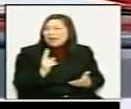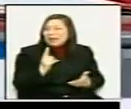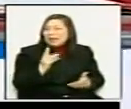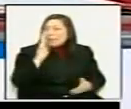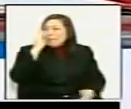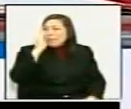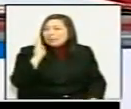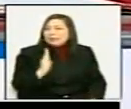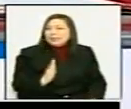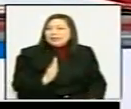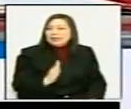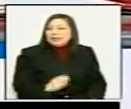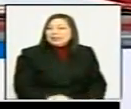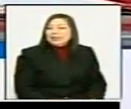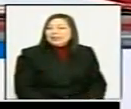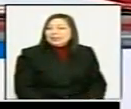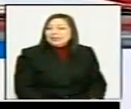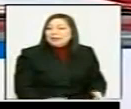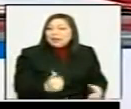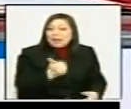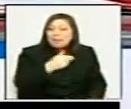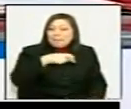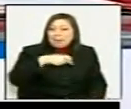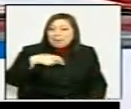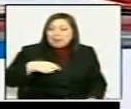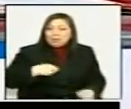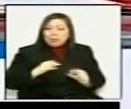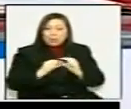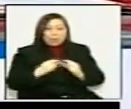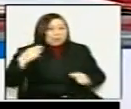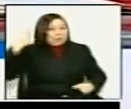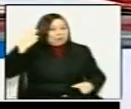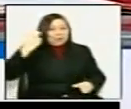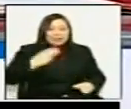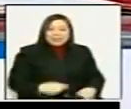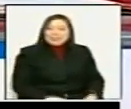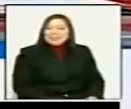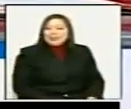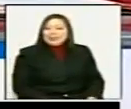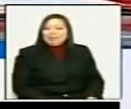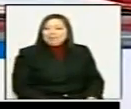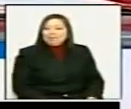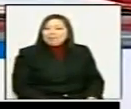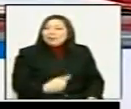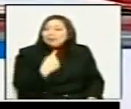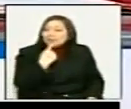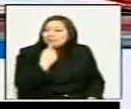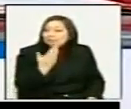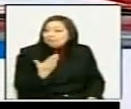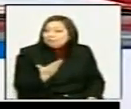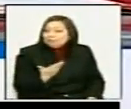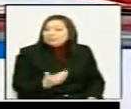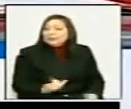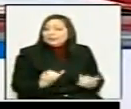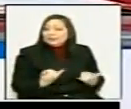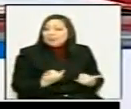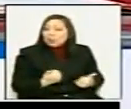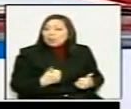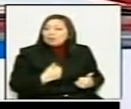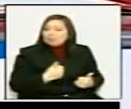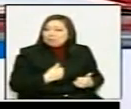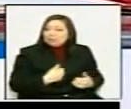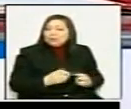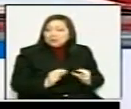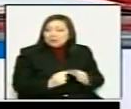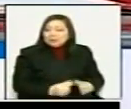A mi bancada de Alianza para el Progreso, de qué es este proceso, en qué consiste y cuál es mi